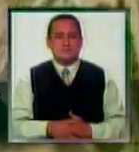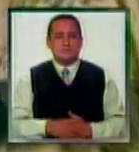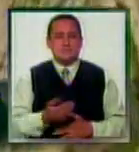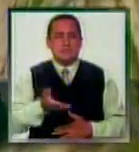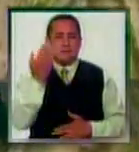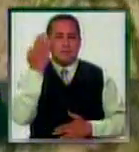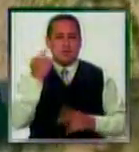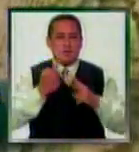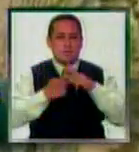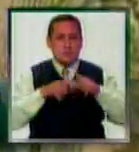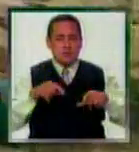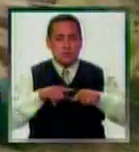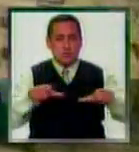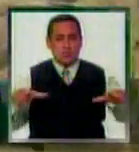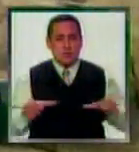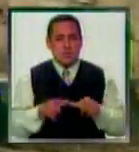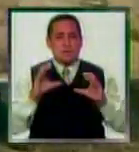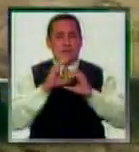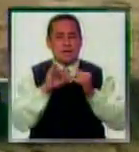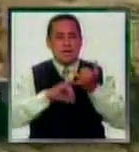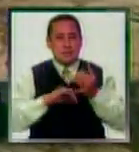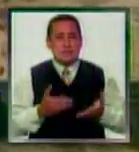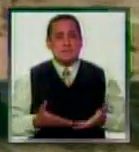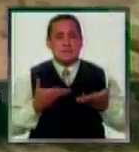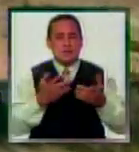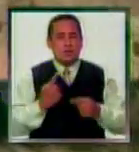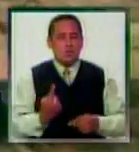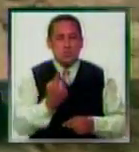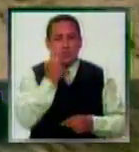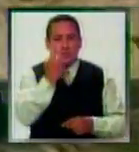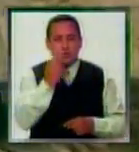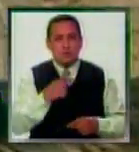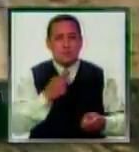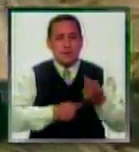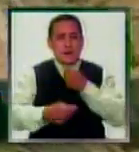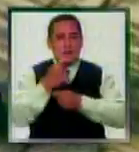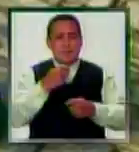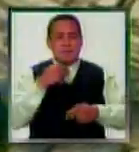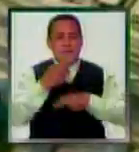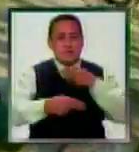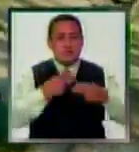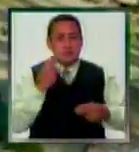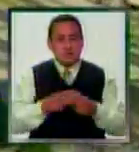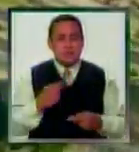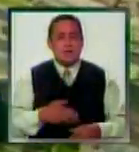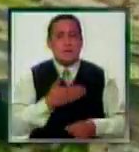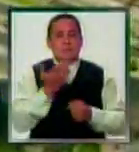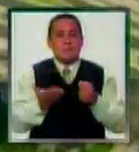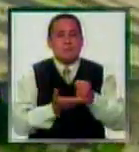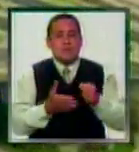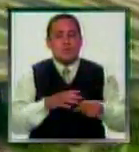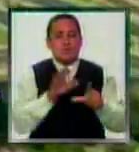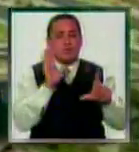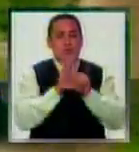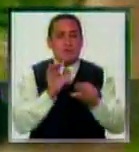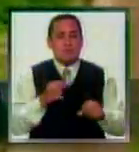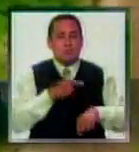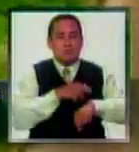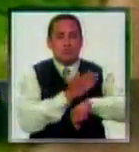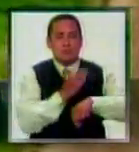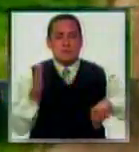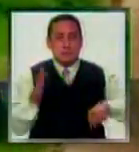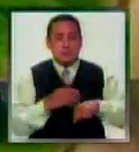Desde un principio los lotes de Camisea estaban destinados únicamente para el mercado nacional, amparados mediante la ley por un